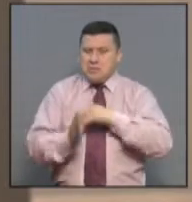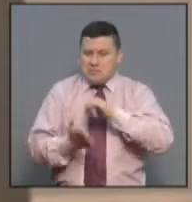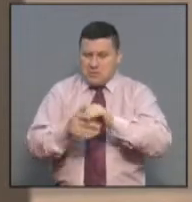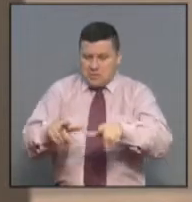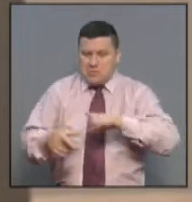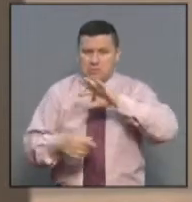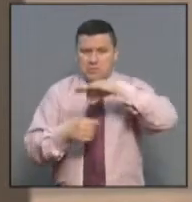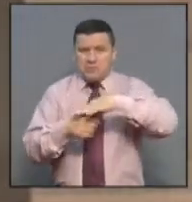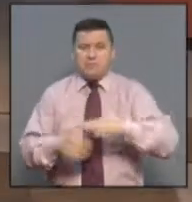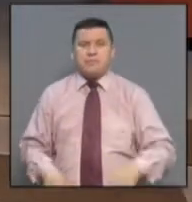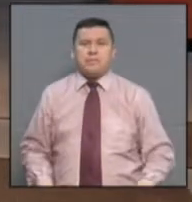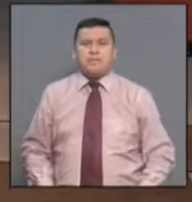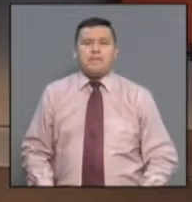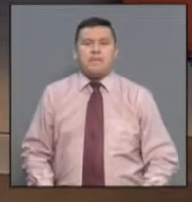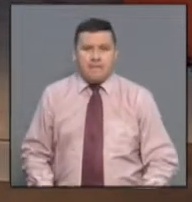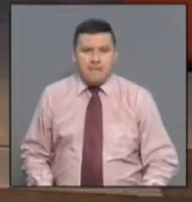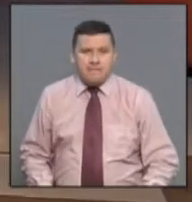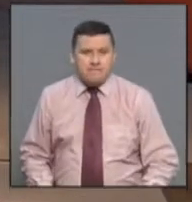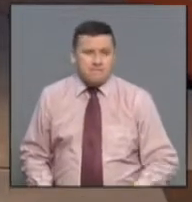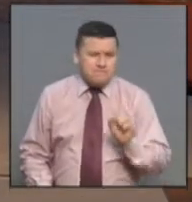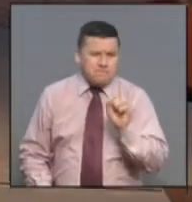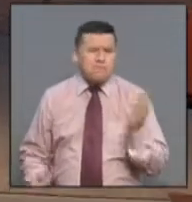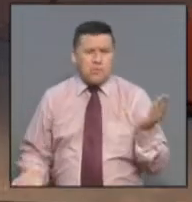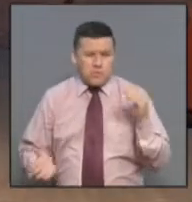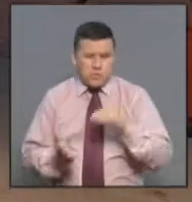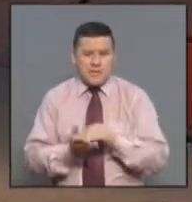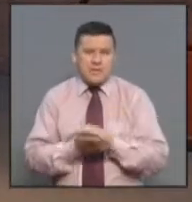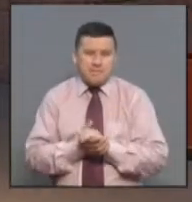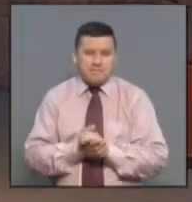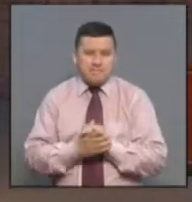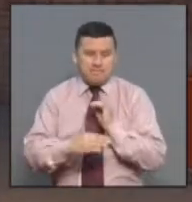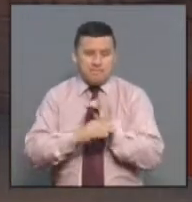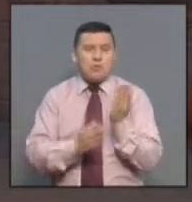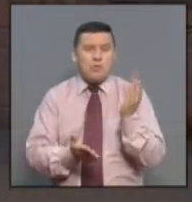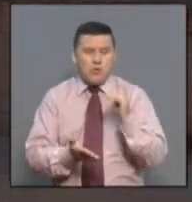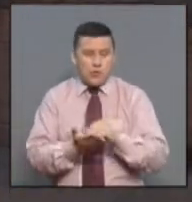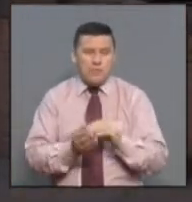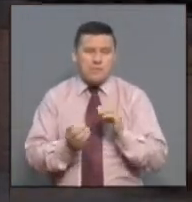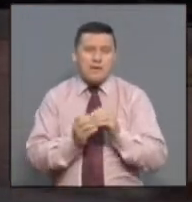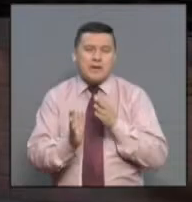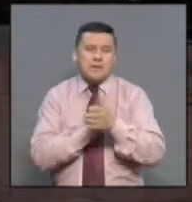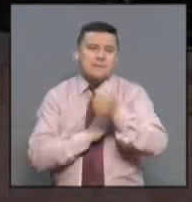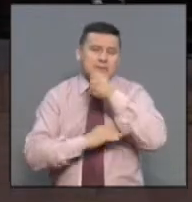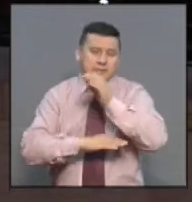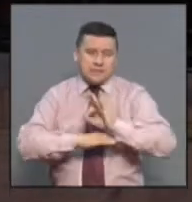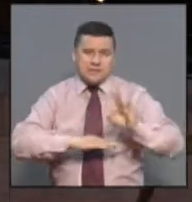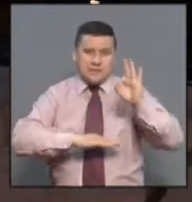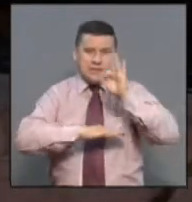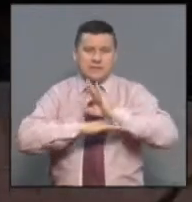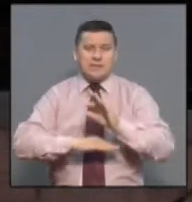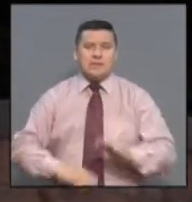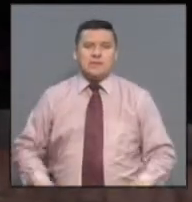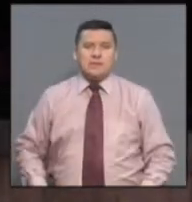presidenciales. Hacemos una breve pausa institucional y ya regresamos con más ESAB Noticias.